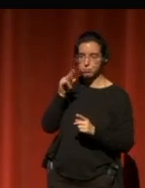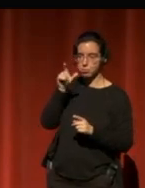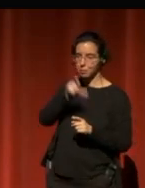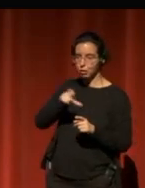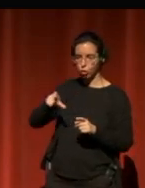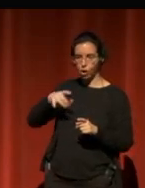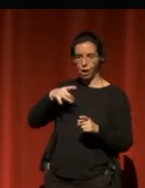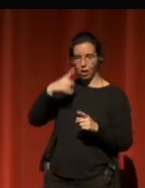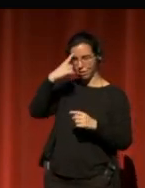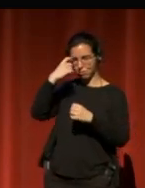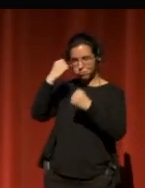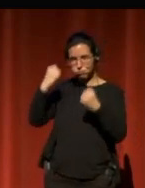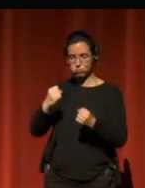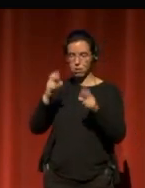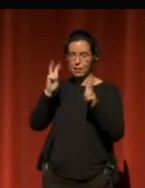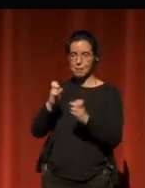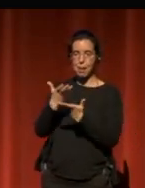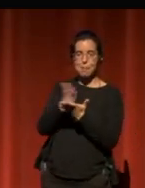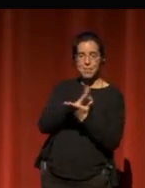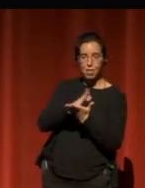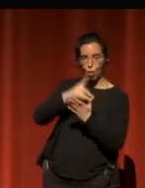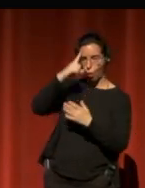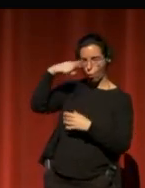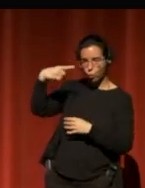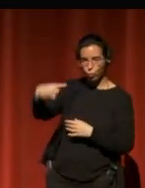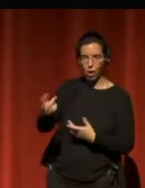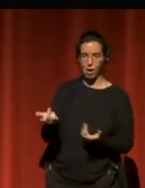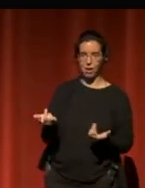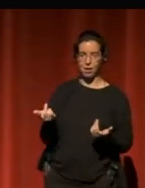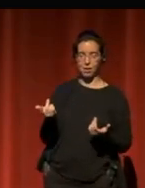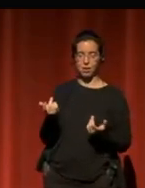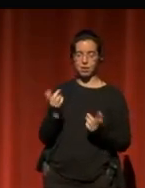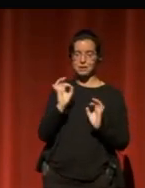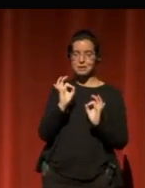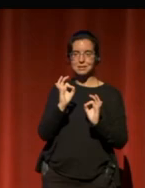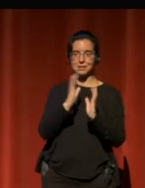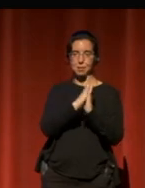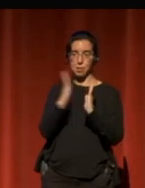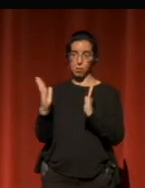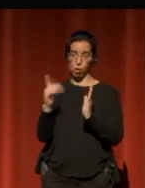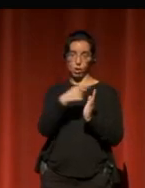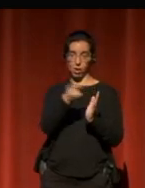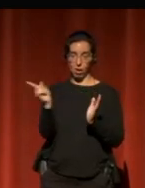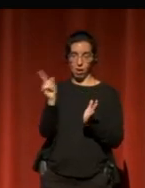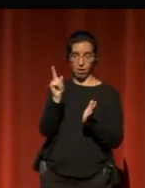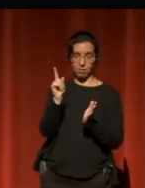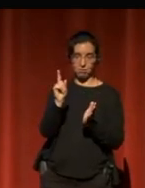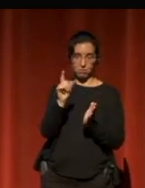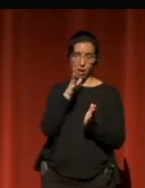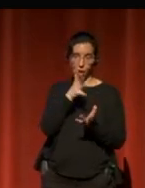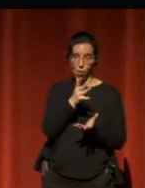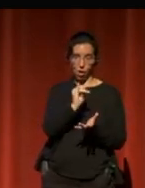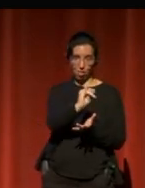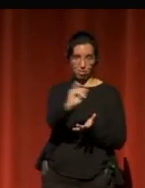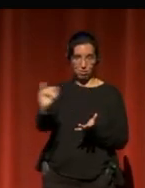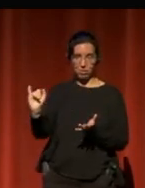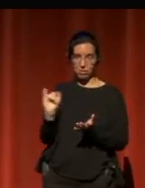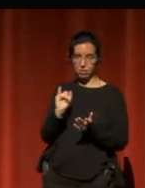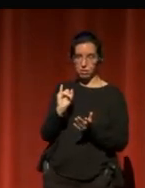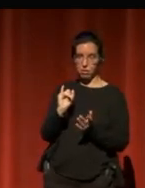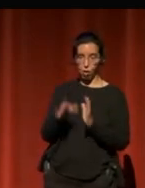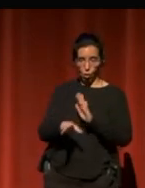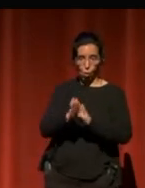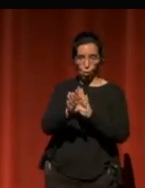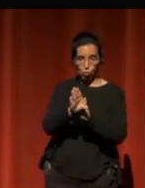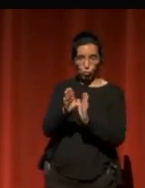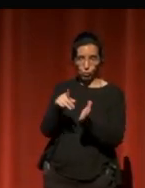auténticos expertos en mediación cultural, que es lo que las bibliotecas estáis haciendo y se os demandará seguir